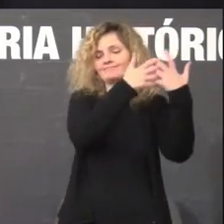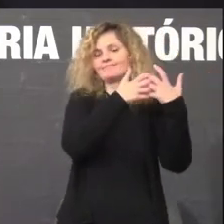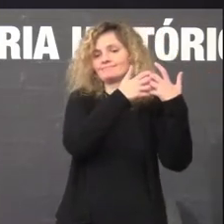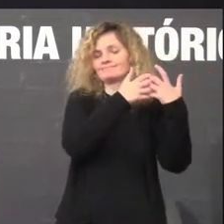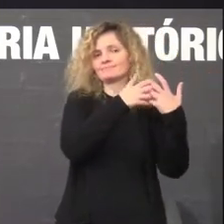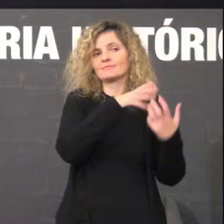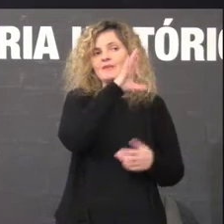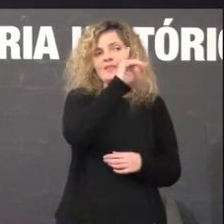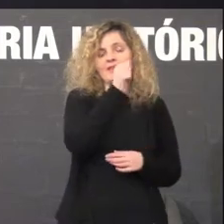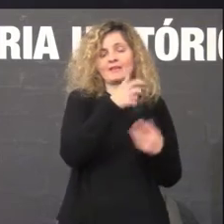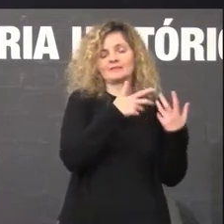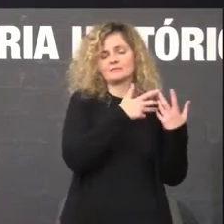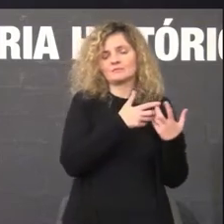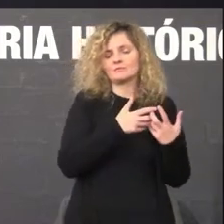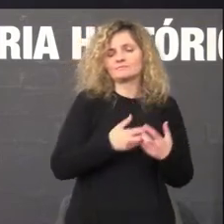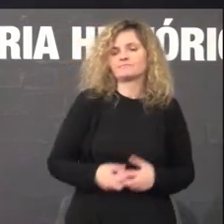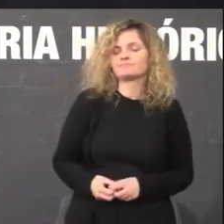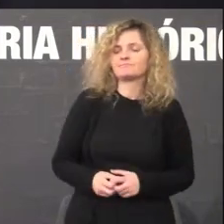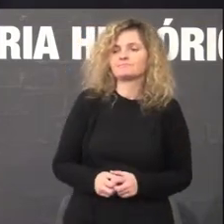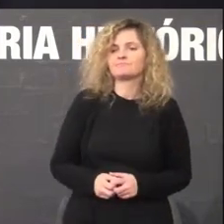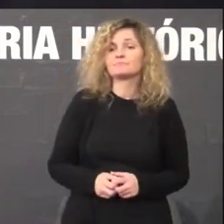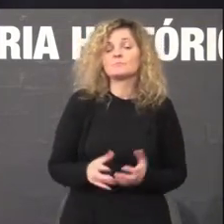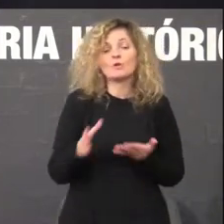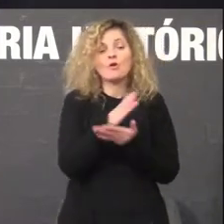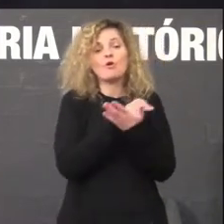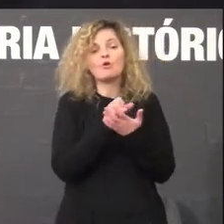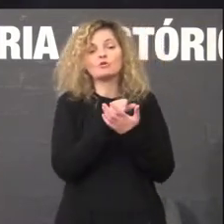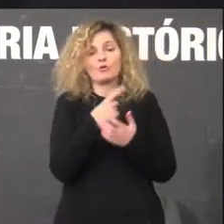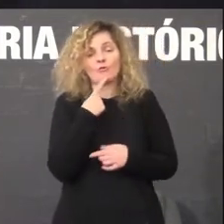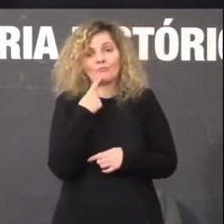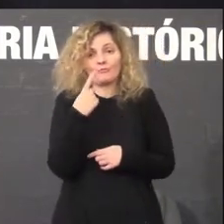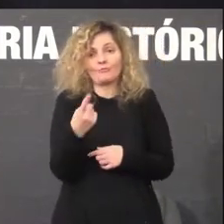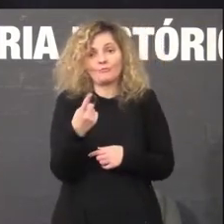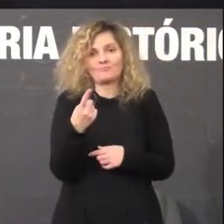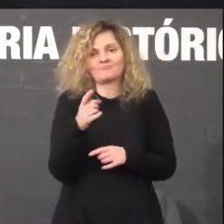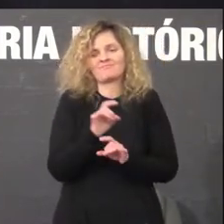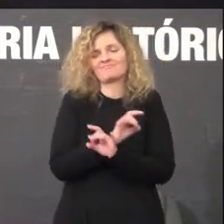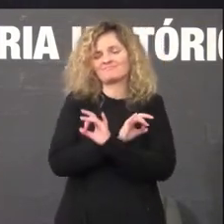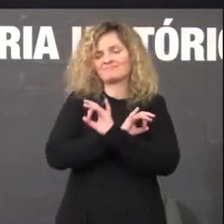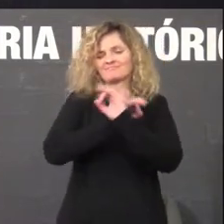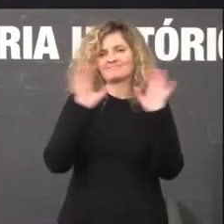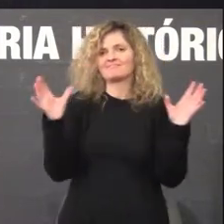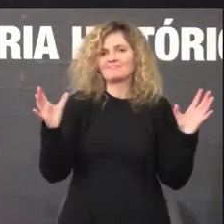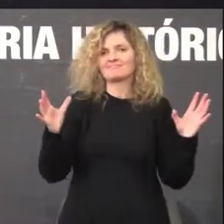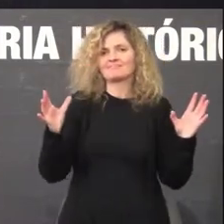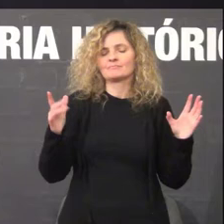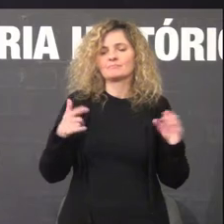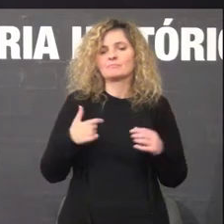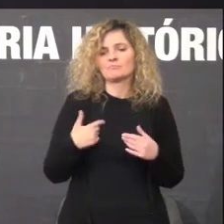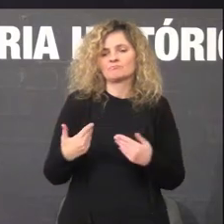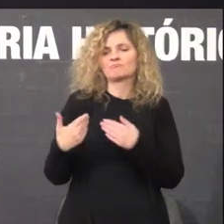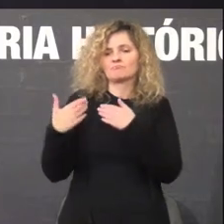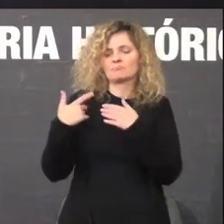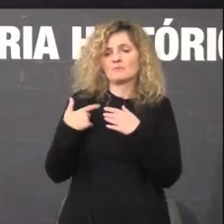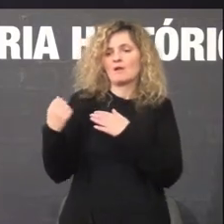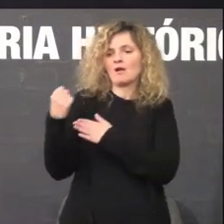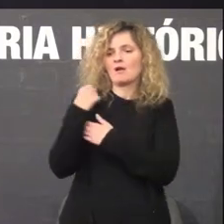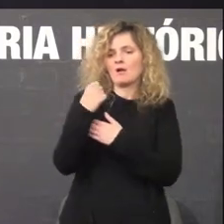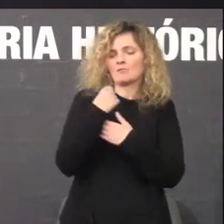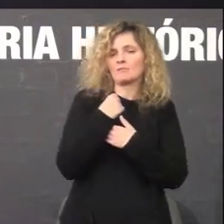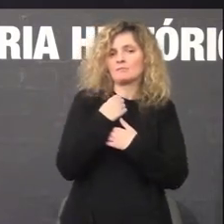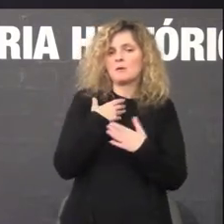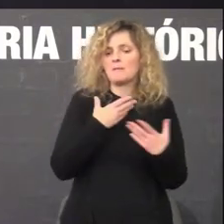la CIA estadounidense. Todo esto que digo, obviamente, está respaldado